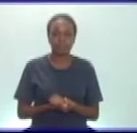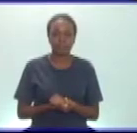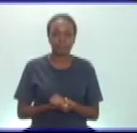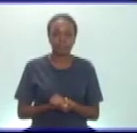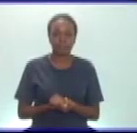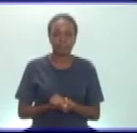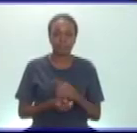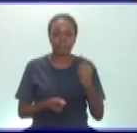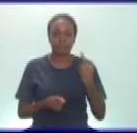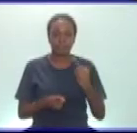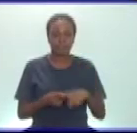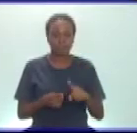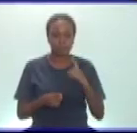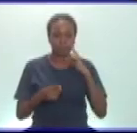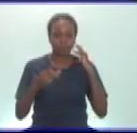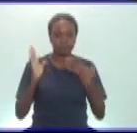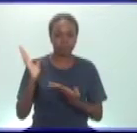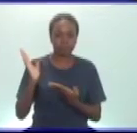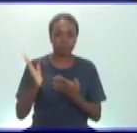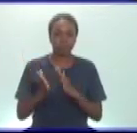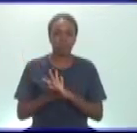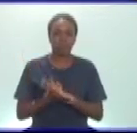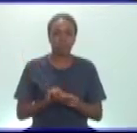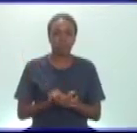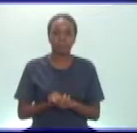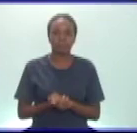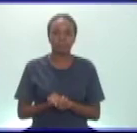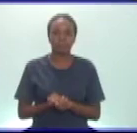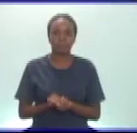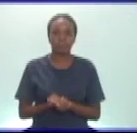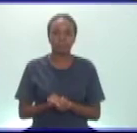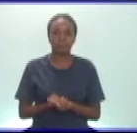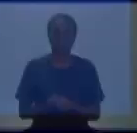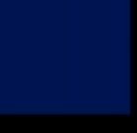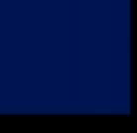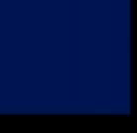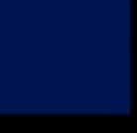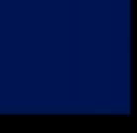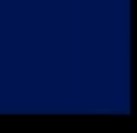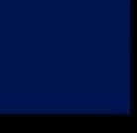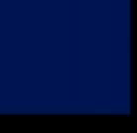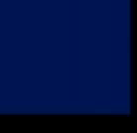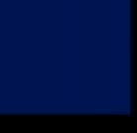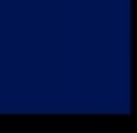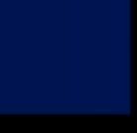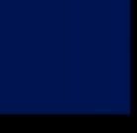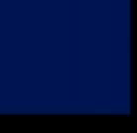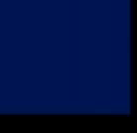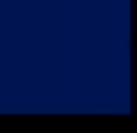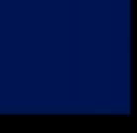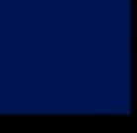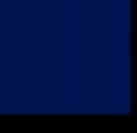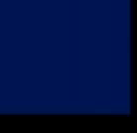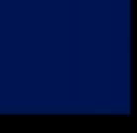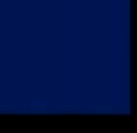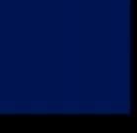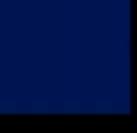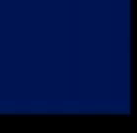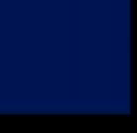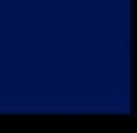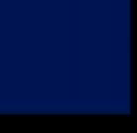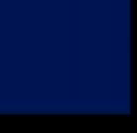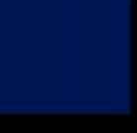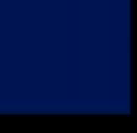dice: soberano de hombres y dioses, reinaba en las alturas luminosas del Olimpo. ¿Quién es la deidad suprema del